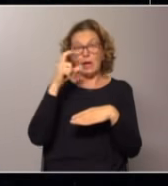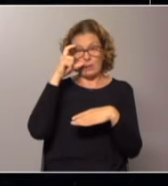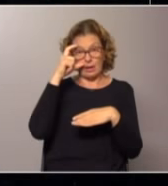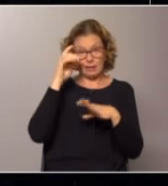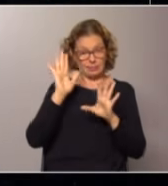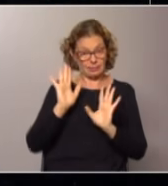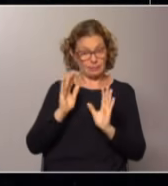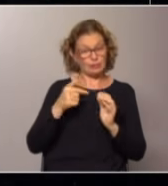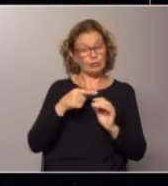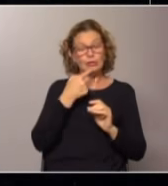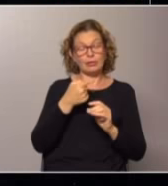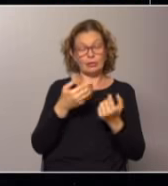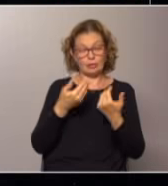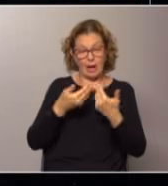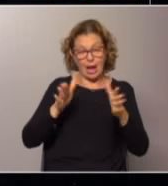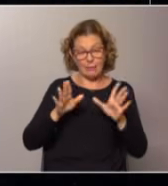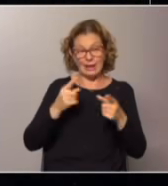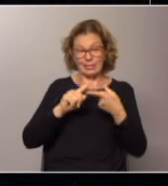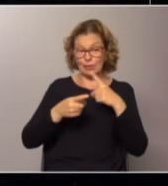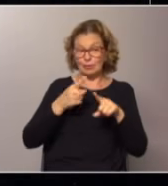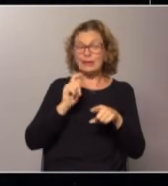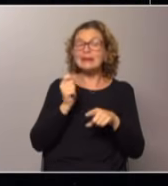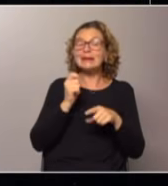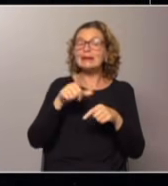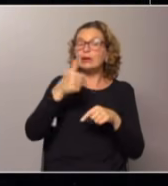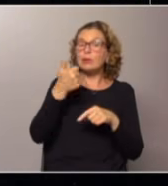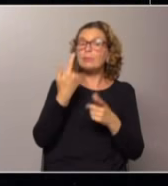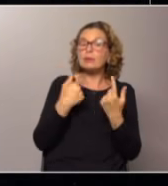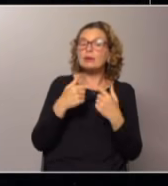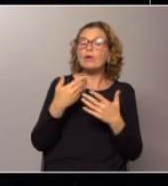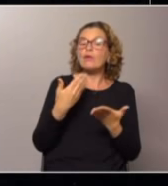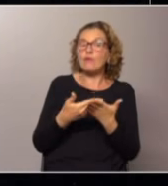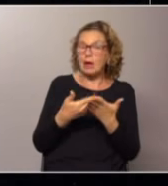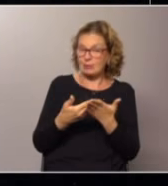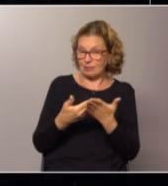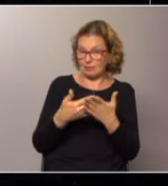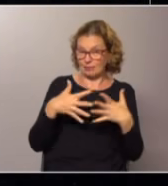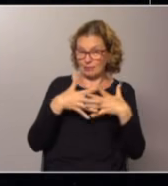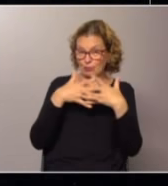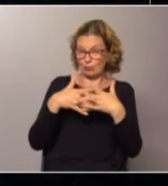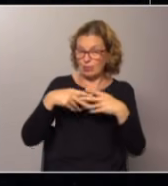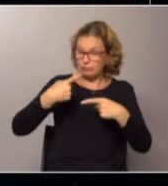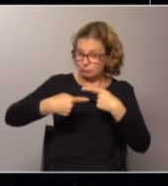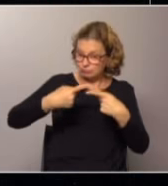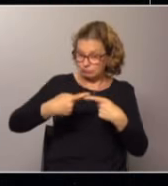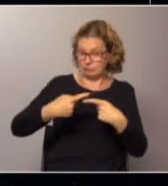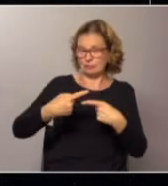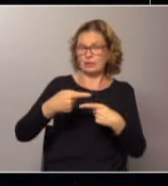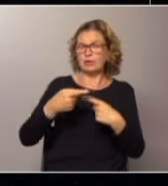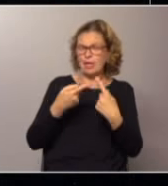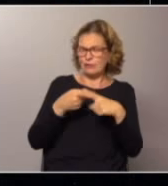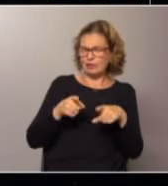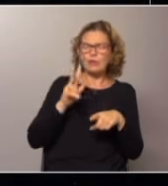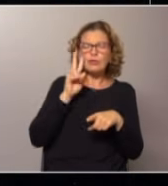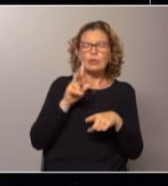diciendo que esto abra de vuelta a la discusión de quién ganó pero todavía van a pasar cosas en eeuu pero la diferencia con lo que yo veo en